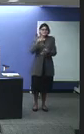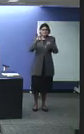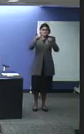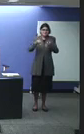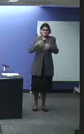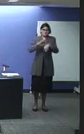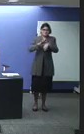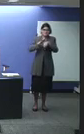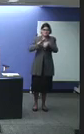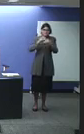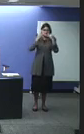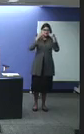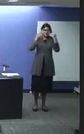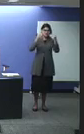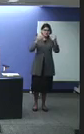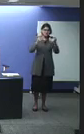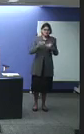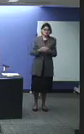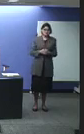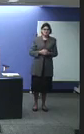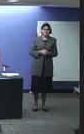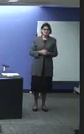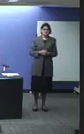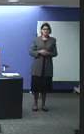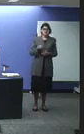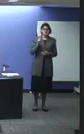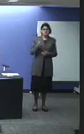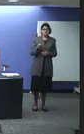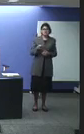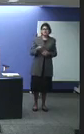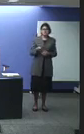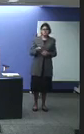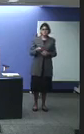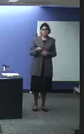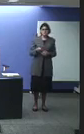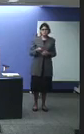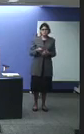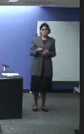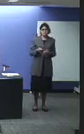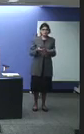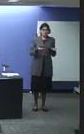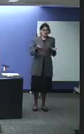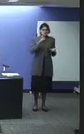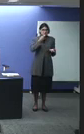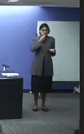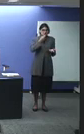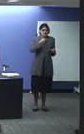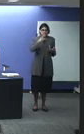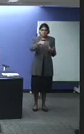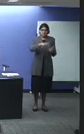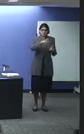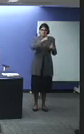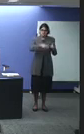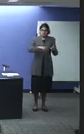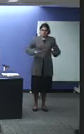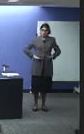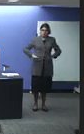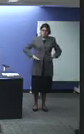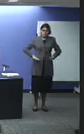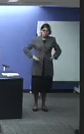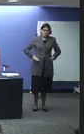discapacidad. ¿Y qué fue lo que me encontré? Que el hecho de entender la condición del niño y de aceptar